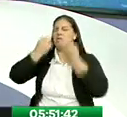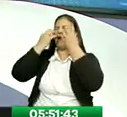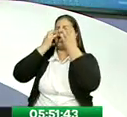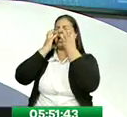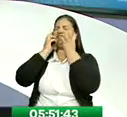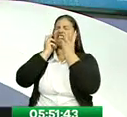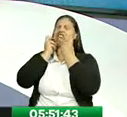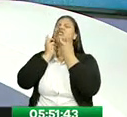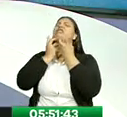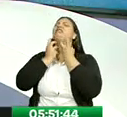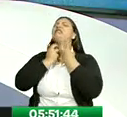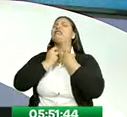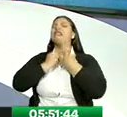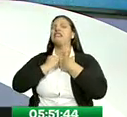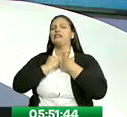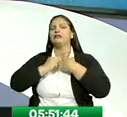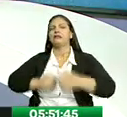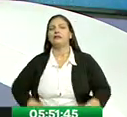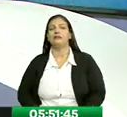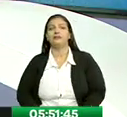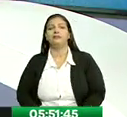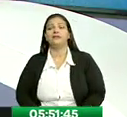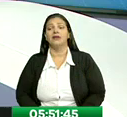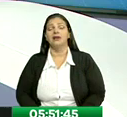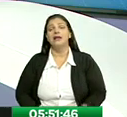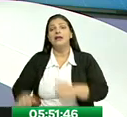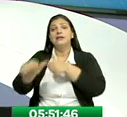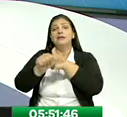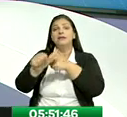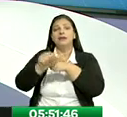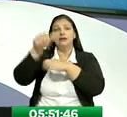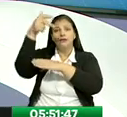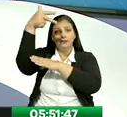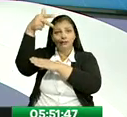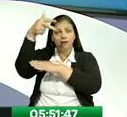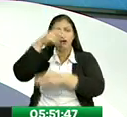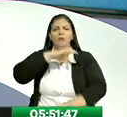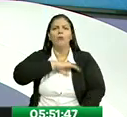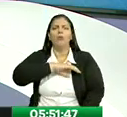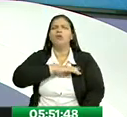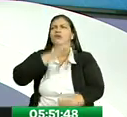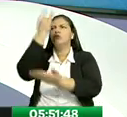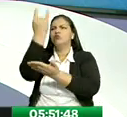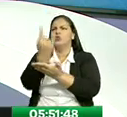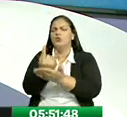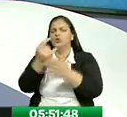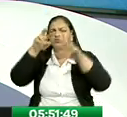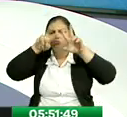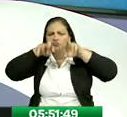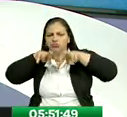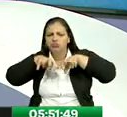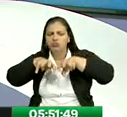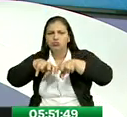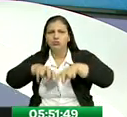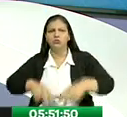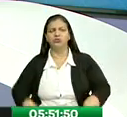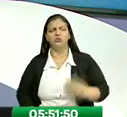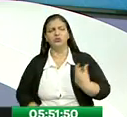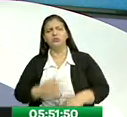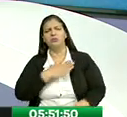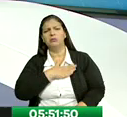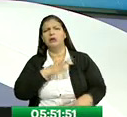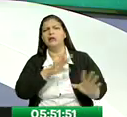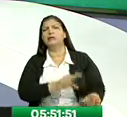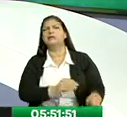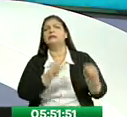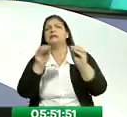cámaras de seguridad instaladas a pocos metros del lugar de los hechos. La víctima fue trasladada hasta el hospital Luis Bernaza